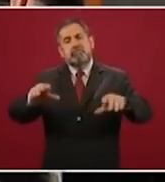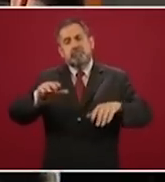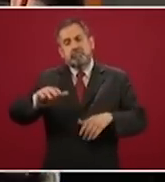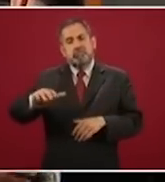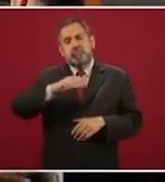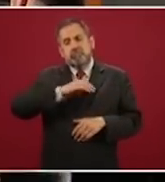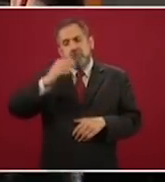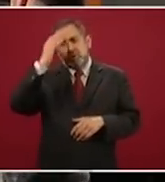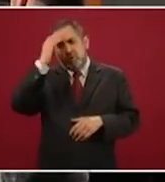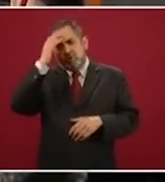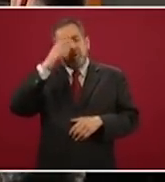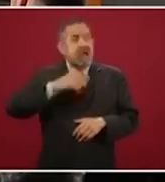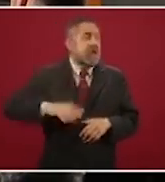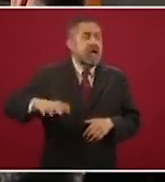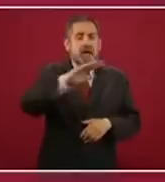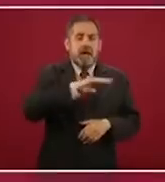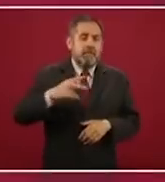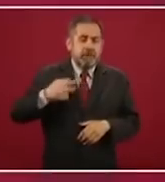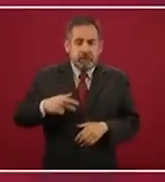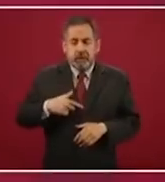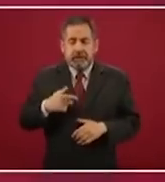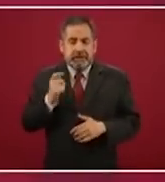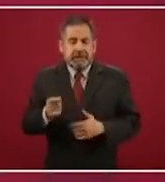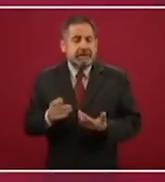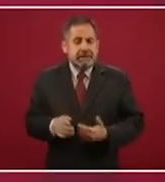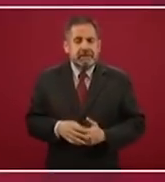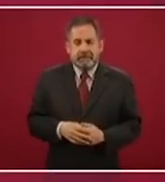los empresarios, a los ciudadanos, que